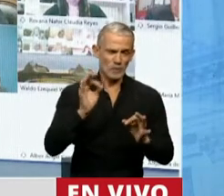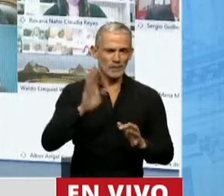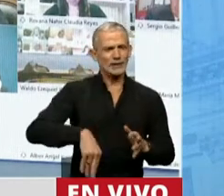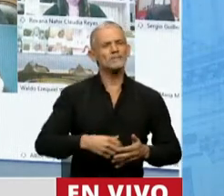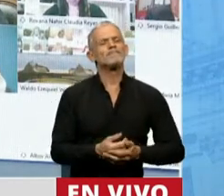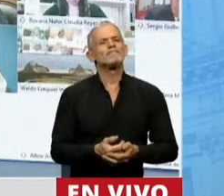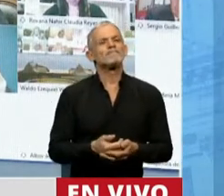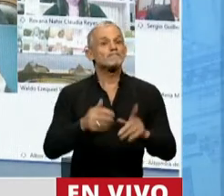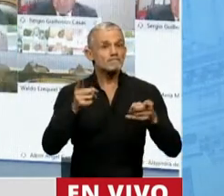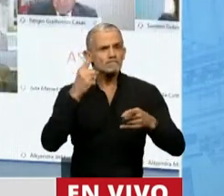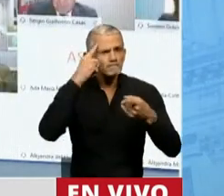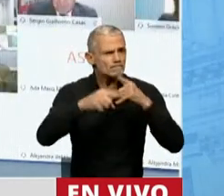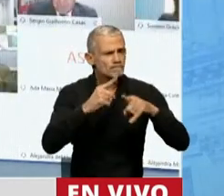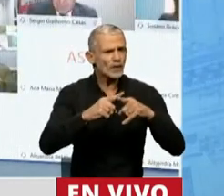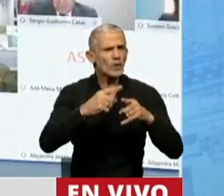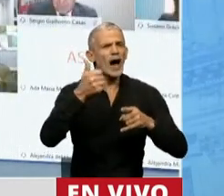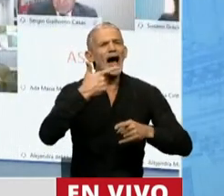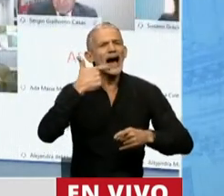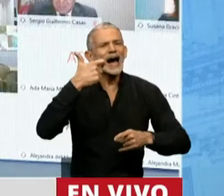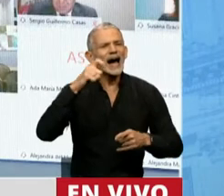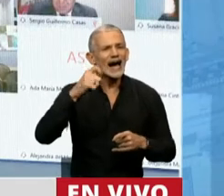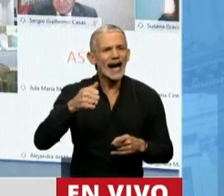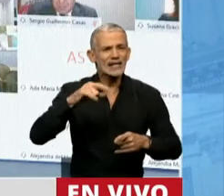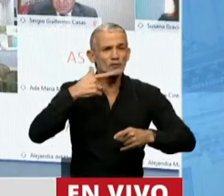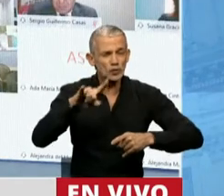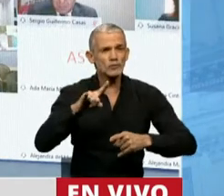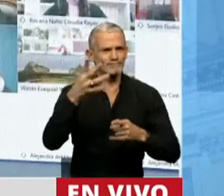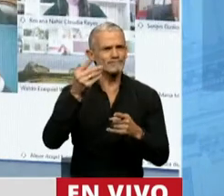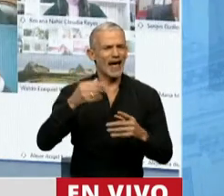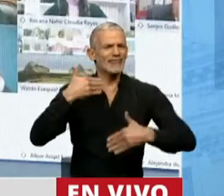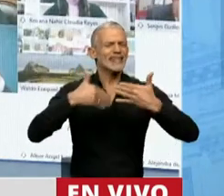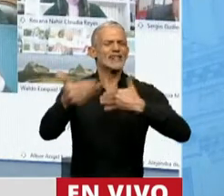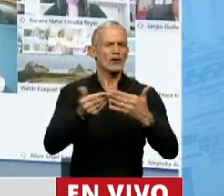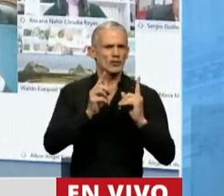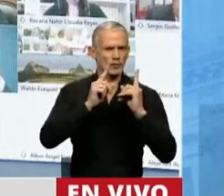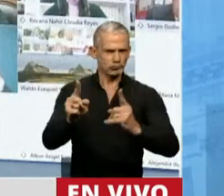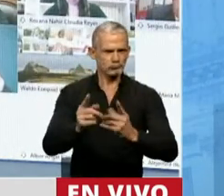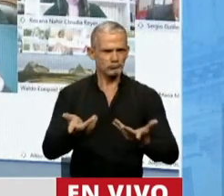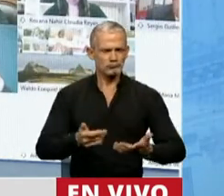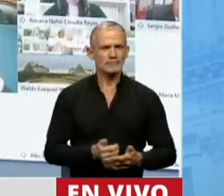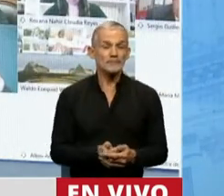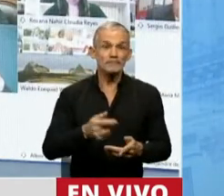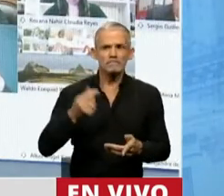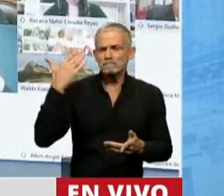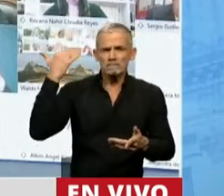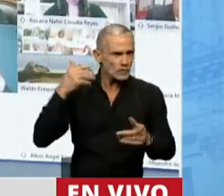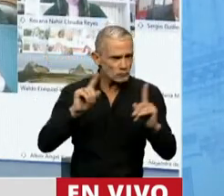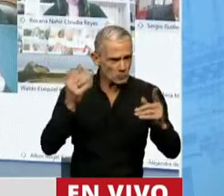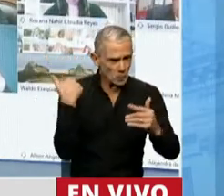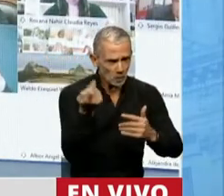me parece que el acuerdo de Escazú tiende a eso, al desarrollo sostenible. No hace mucho